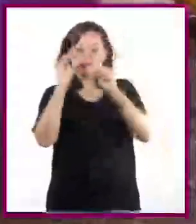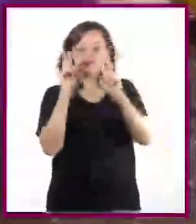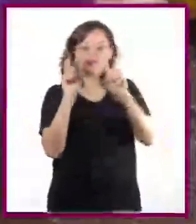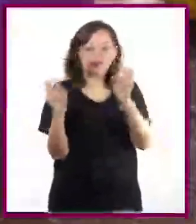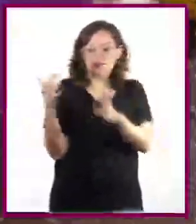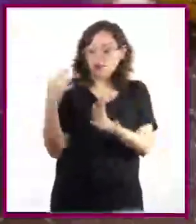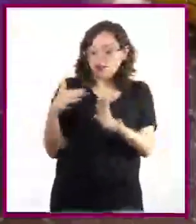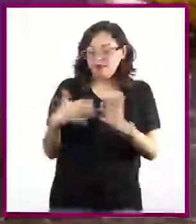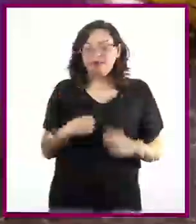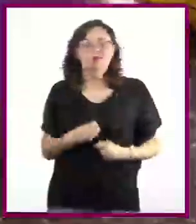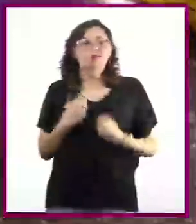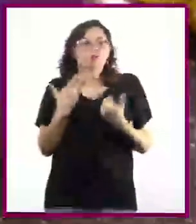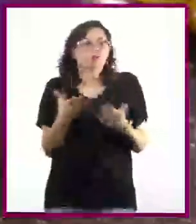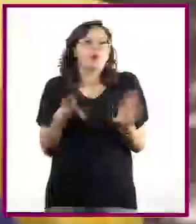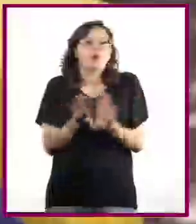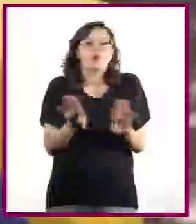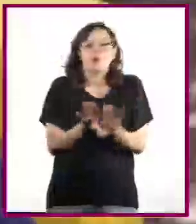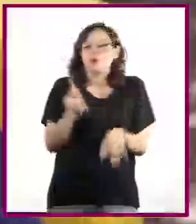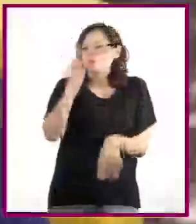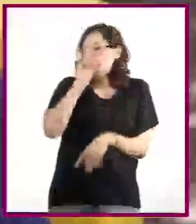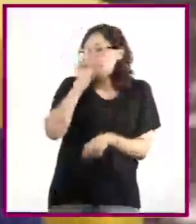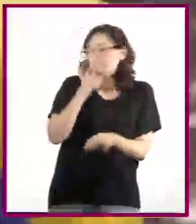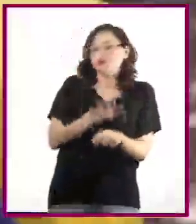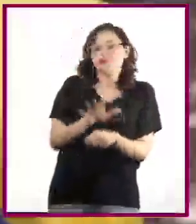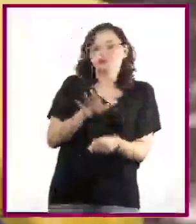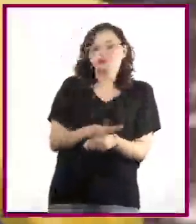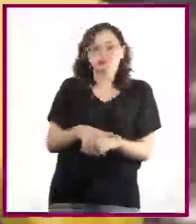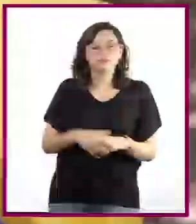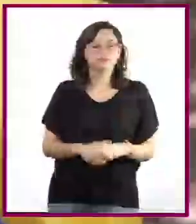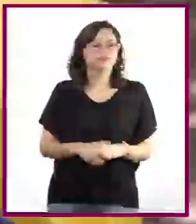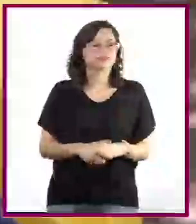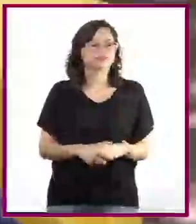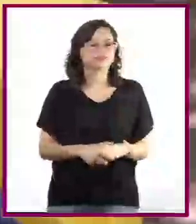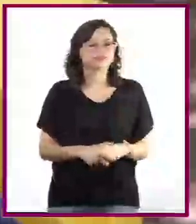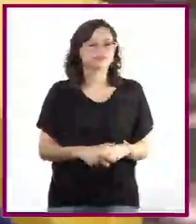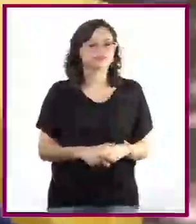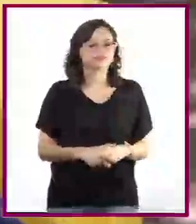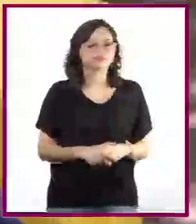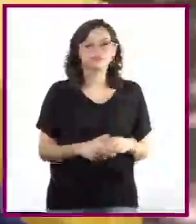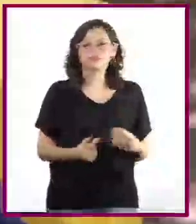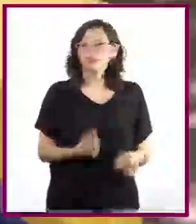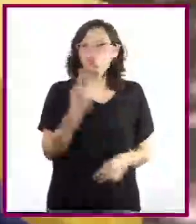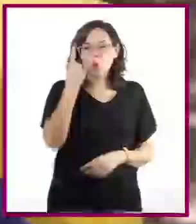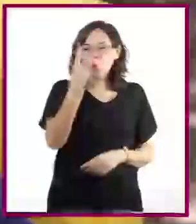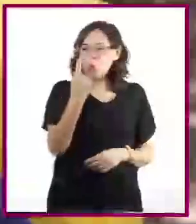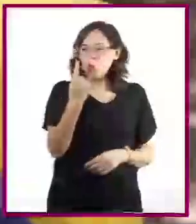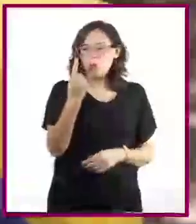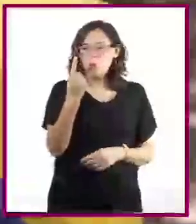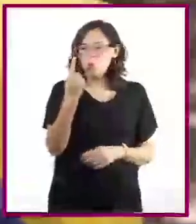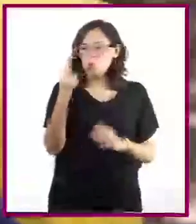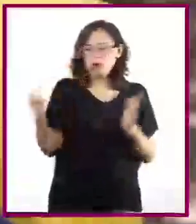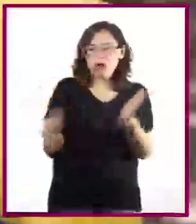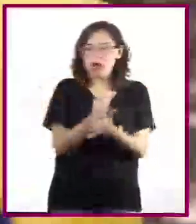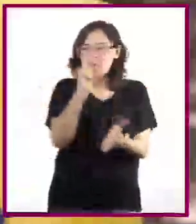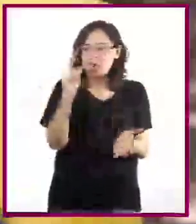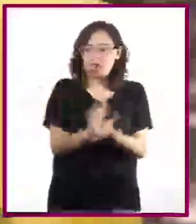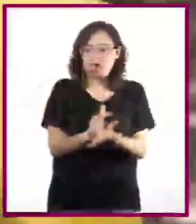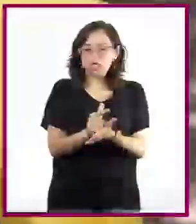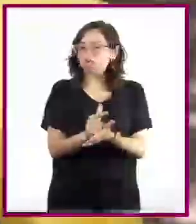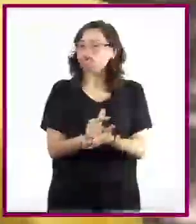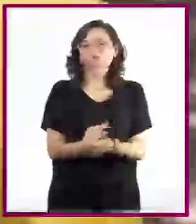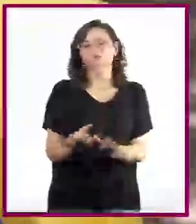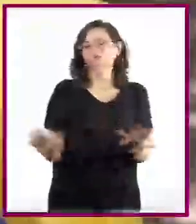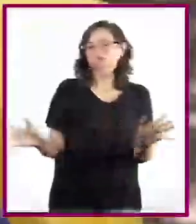la lectura de los poemas? Mira, yo no creo que haya como un camino siempre. Yo creo que uno tiene que